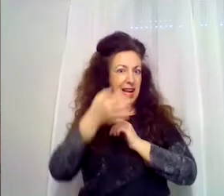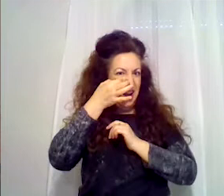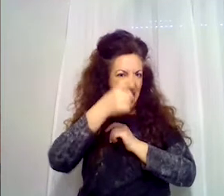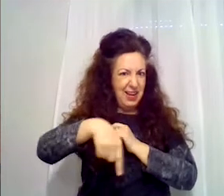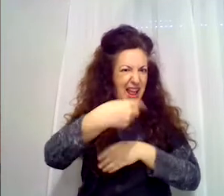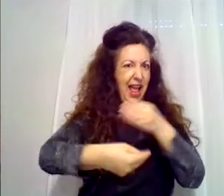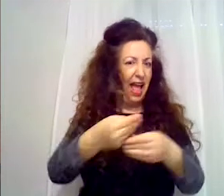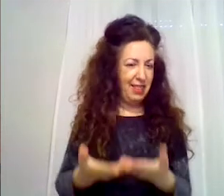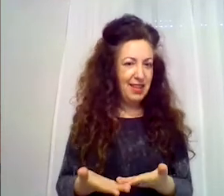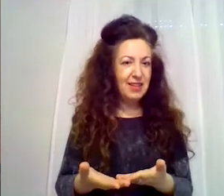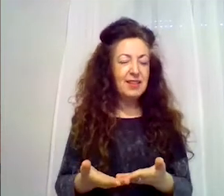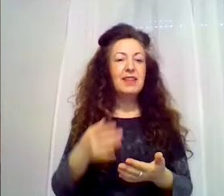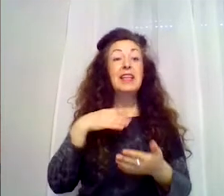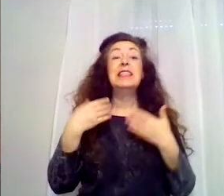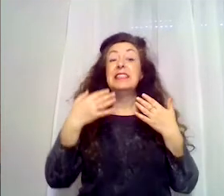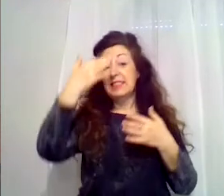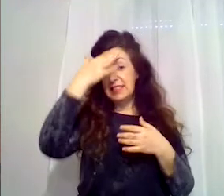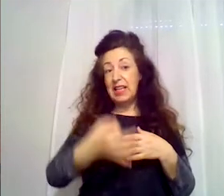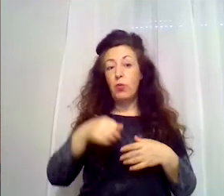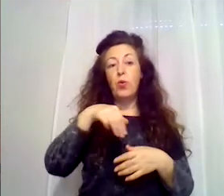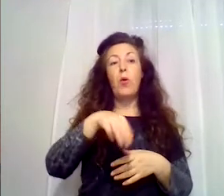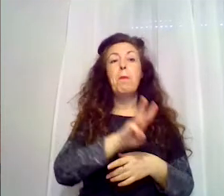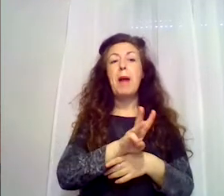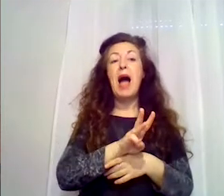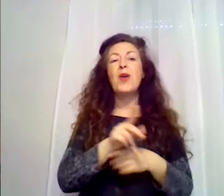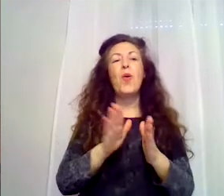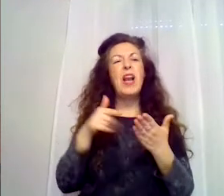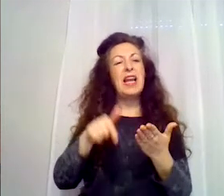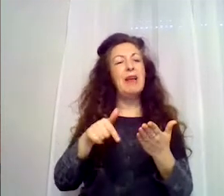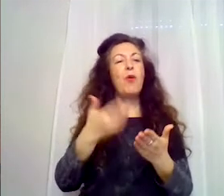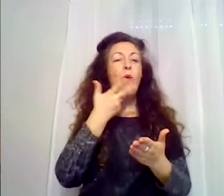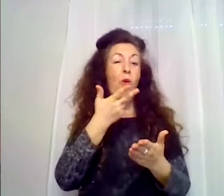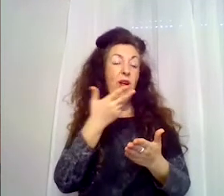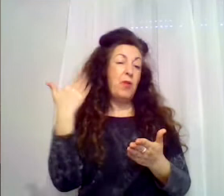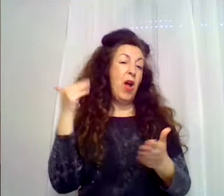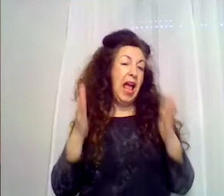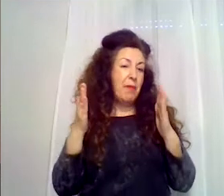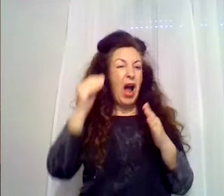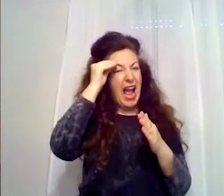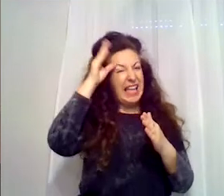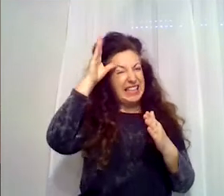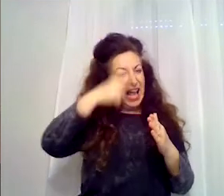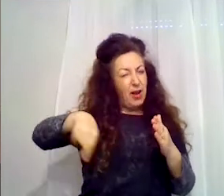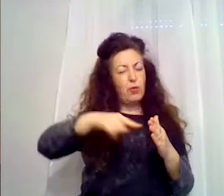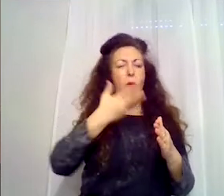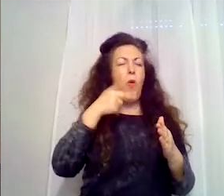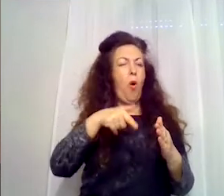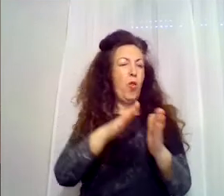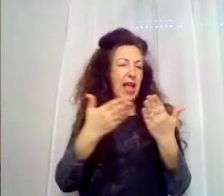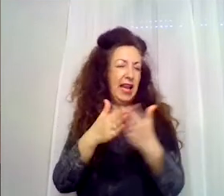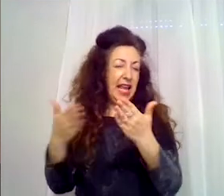les consideraba como herejes, como brujos, como magos, publicó el primer libro